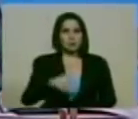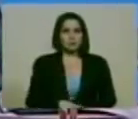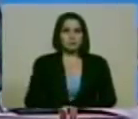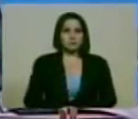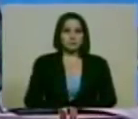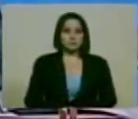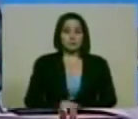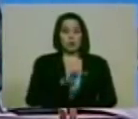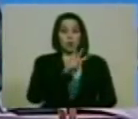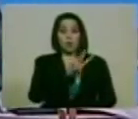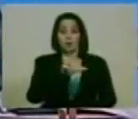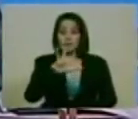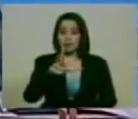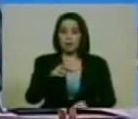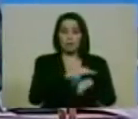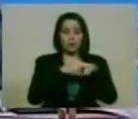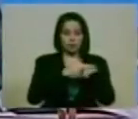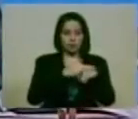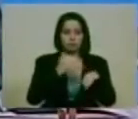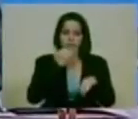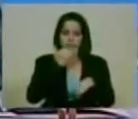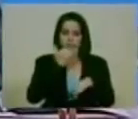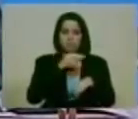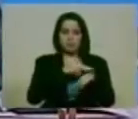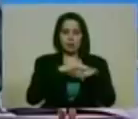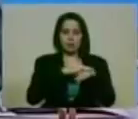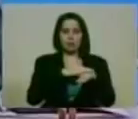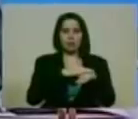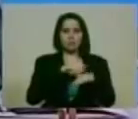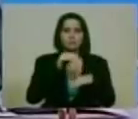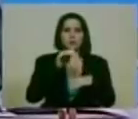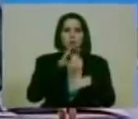43, corrijo, gracias. 34 al revés.